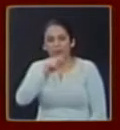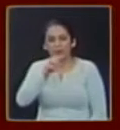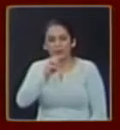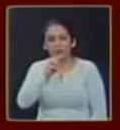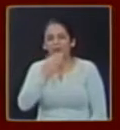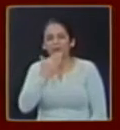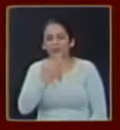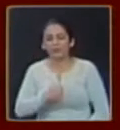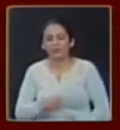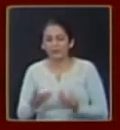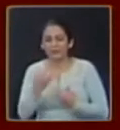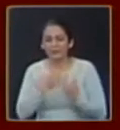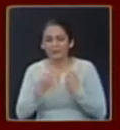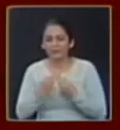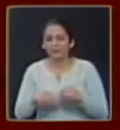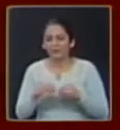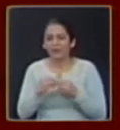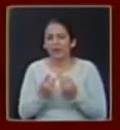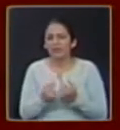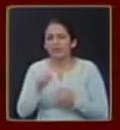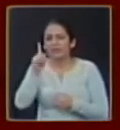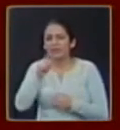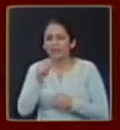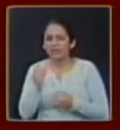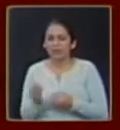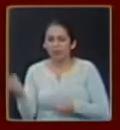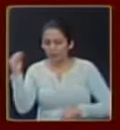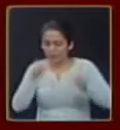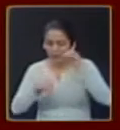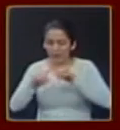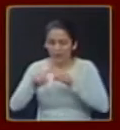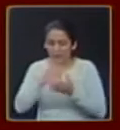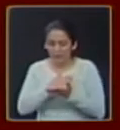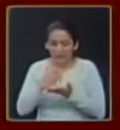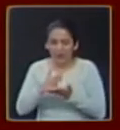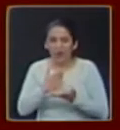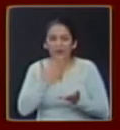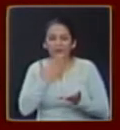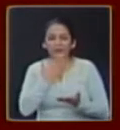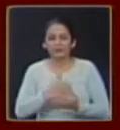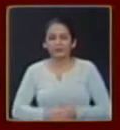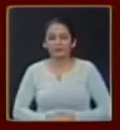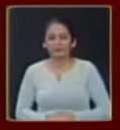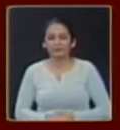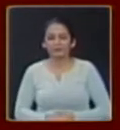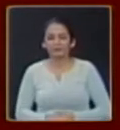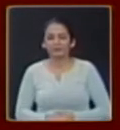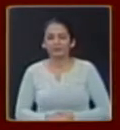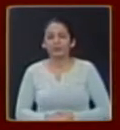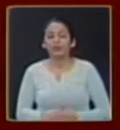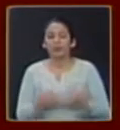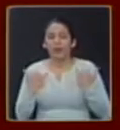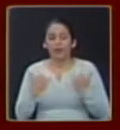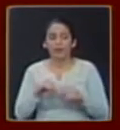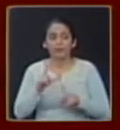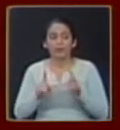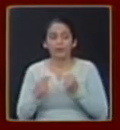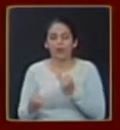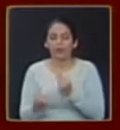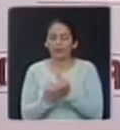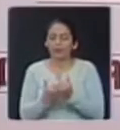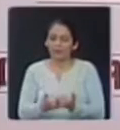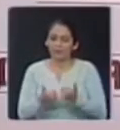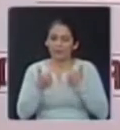cantidad de ingredientes, de productos también que se necesita para la preparación de este plato. Sí, bueno, estamos con un apoyo importante,